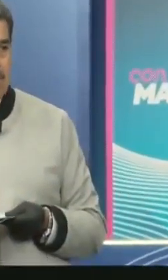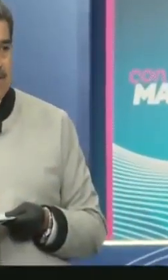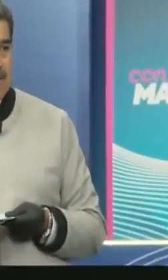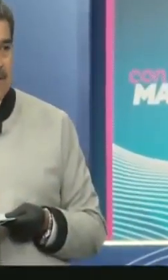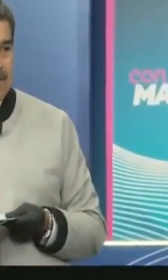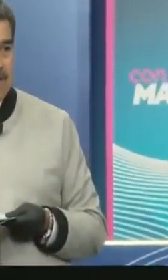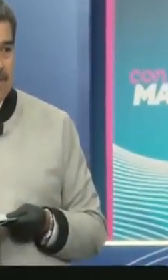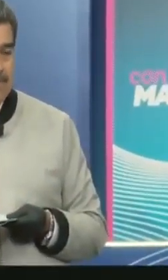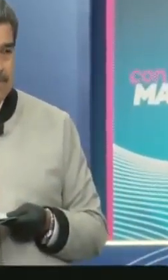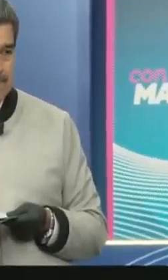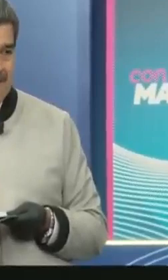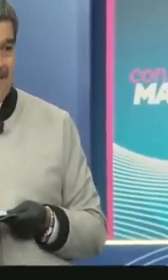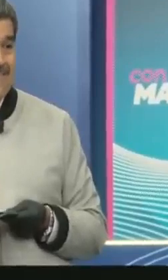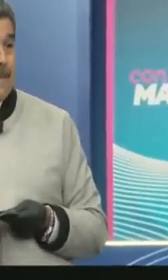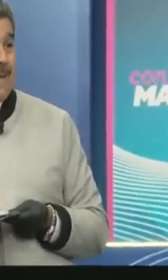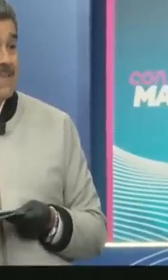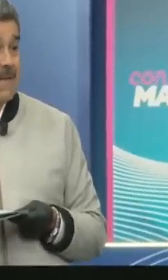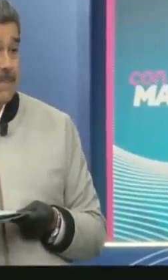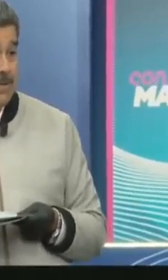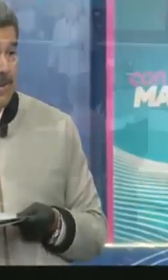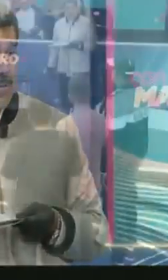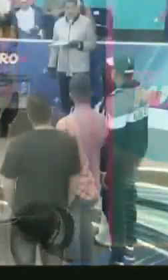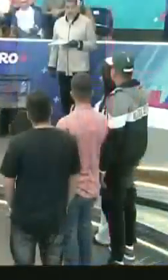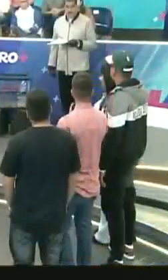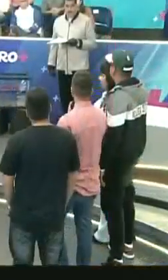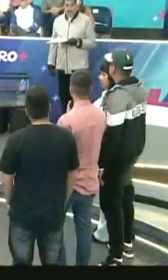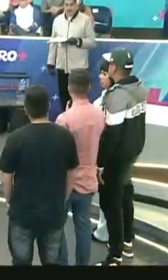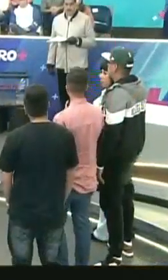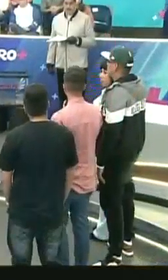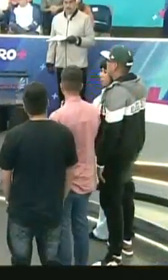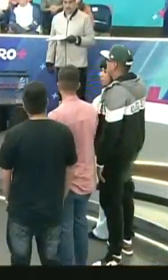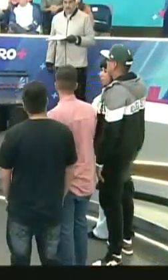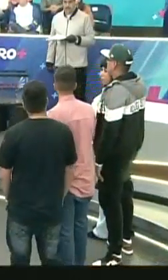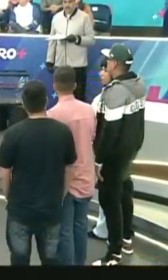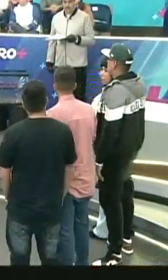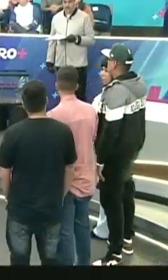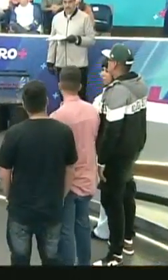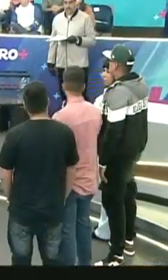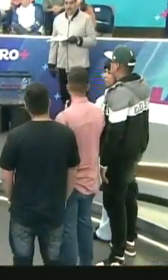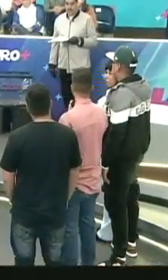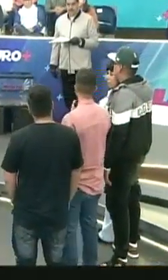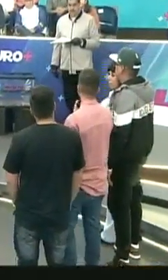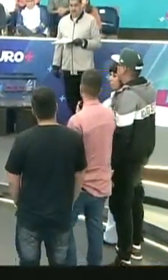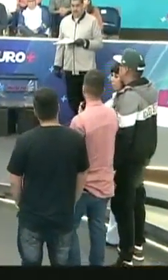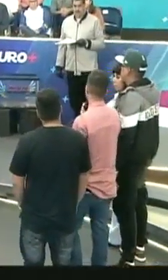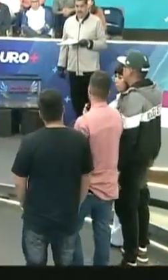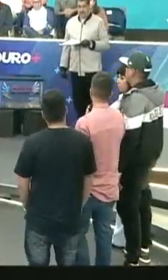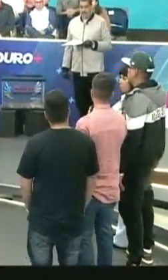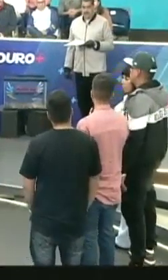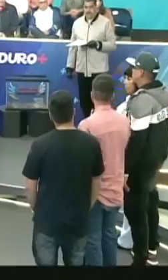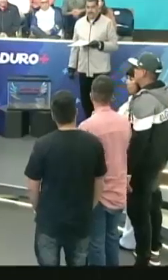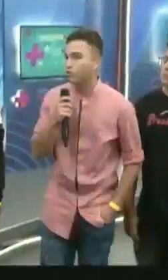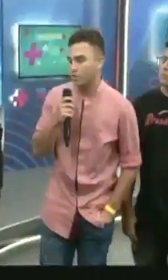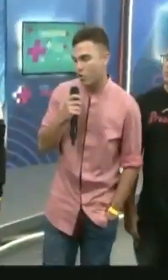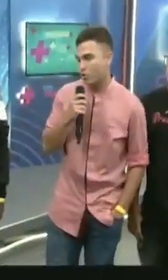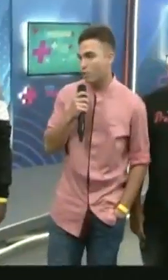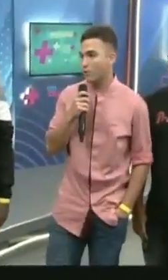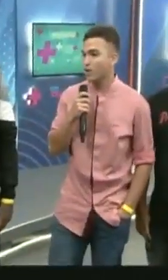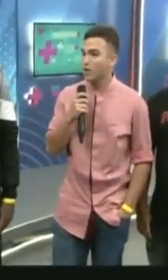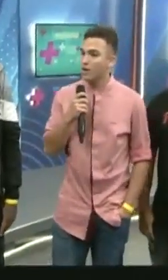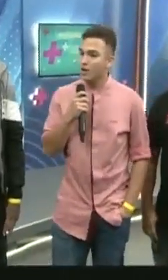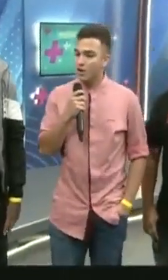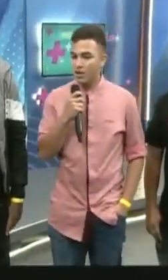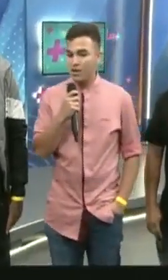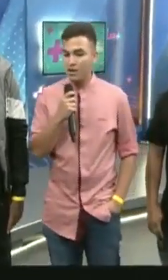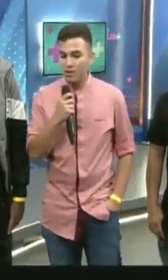Es una cosa increíble. Pero ese... La chispa que se le prendió a la gente. El ocio productivo. ¿Verdad? El ocio productivo es importante, hay que desarrollarlo, digo yo,